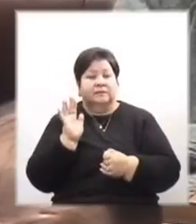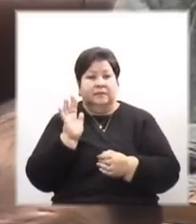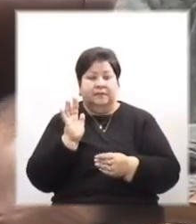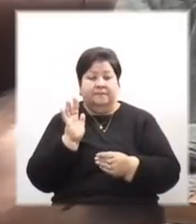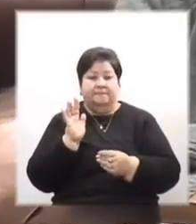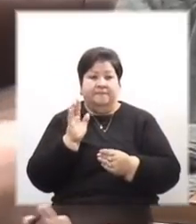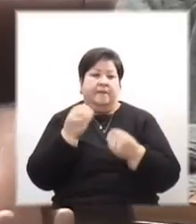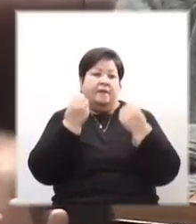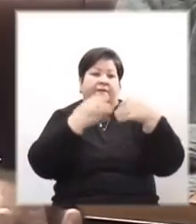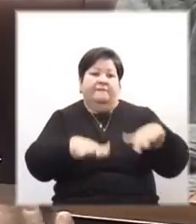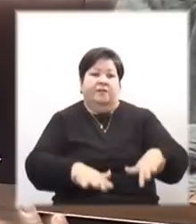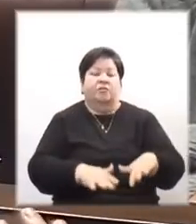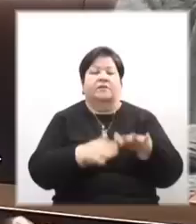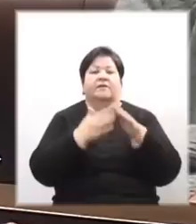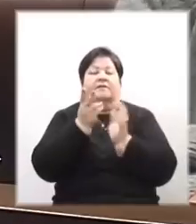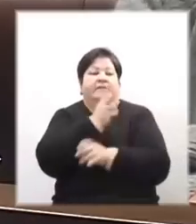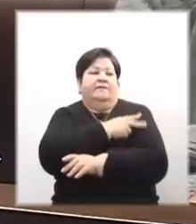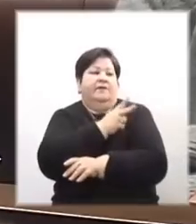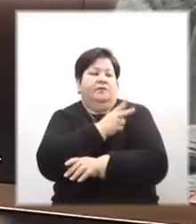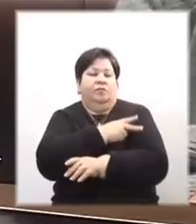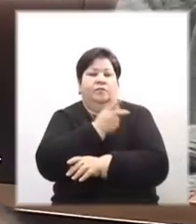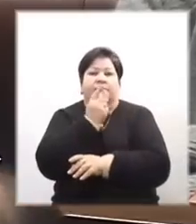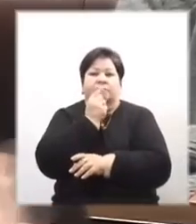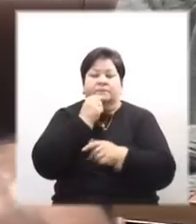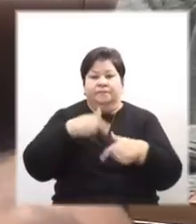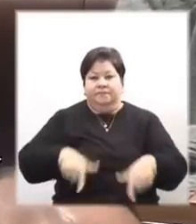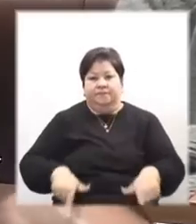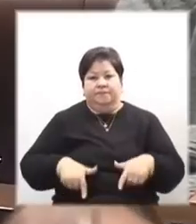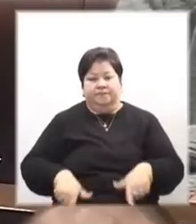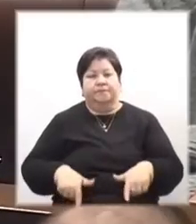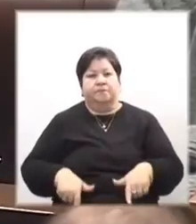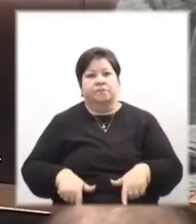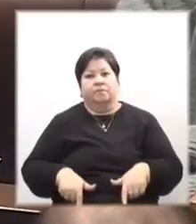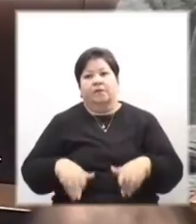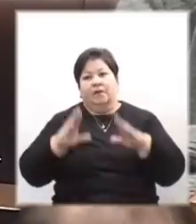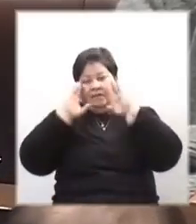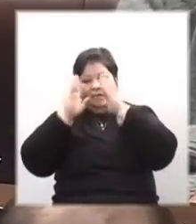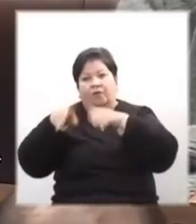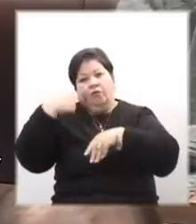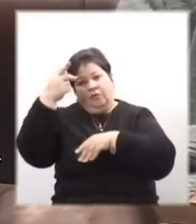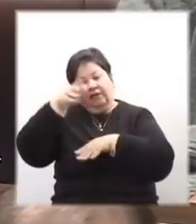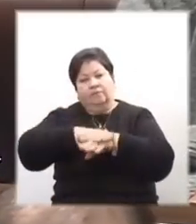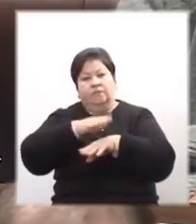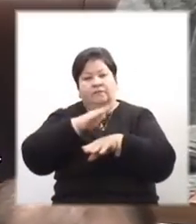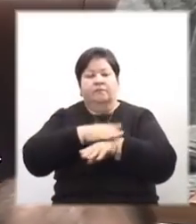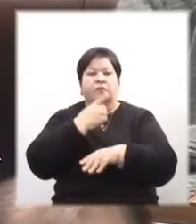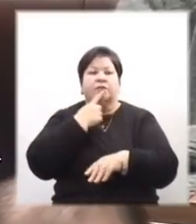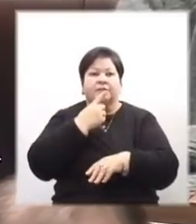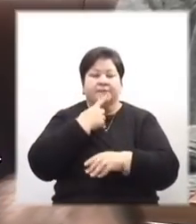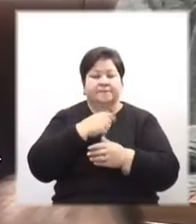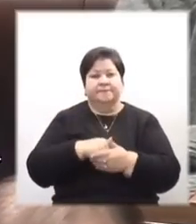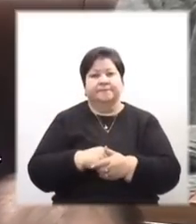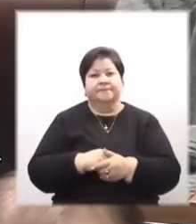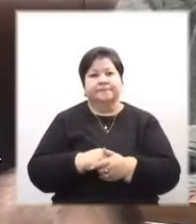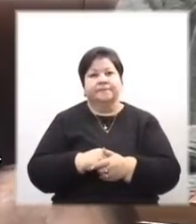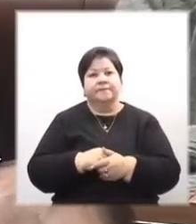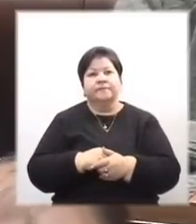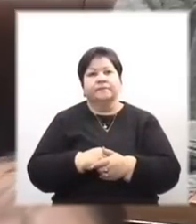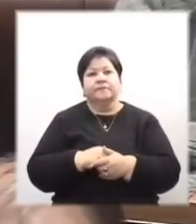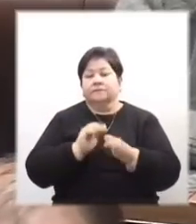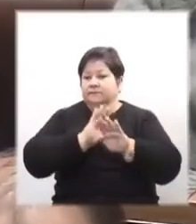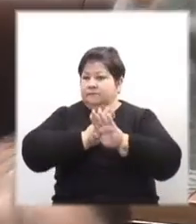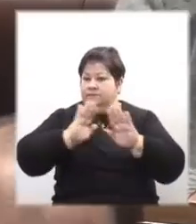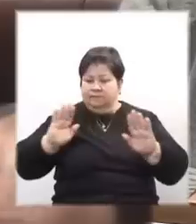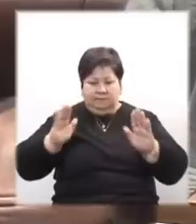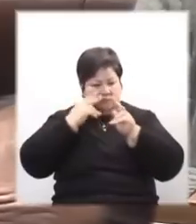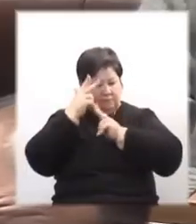dejar la jefatura del Ministerio del Interior para dedicarse a sus otras responsabilidades políticas. Es todo